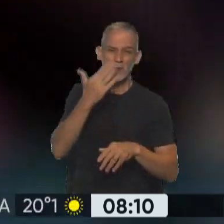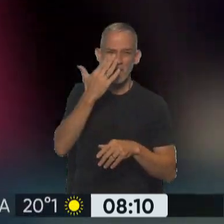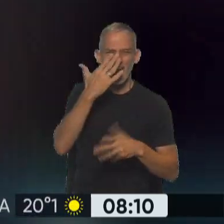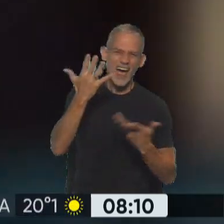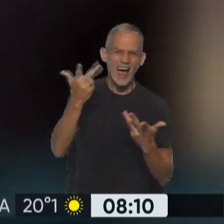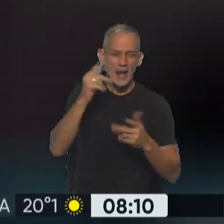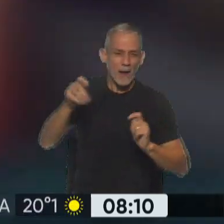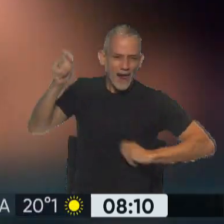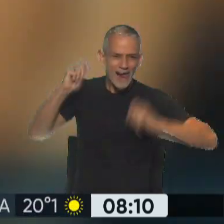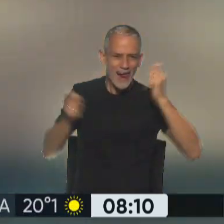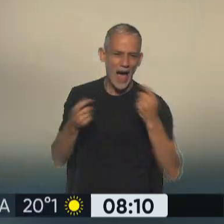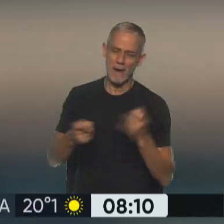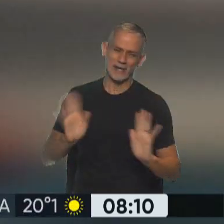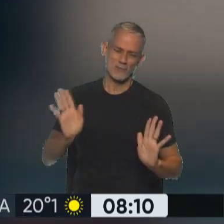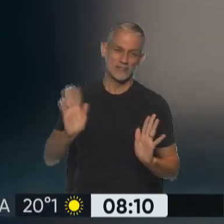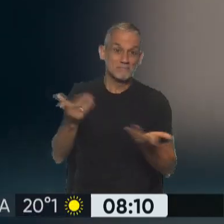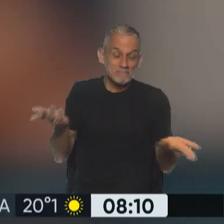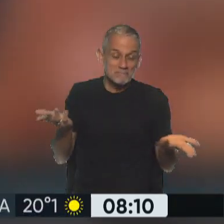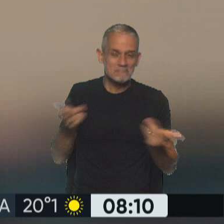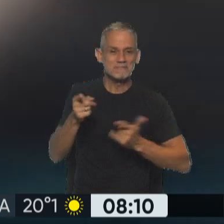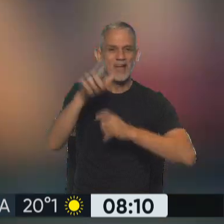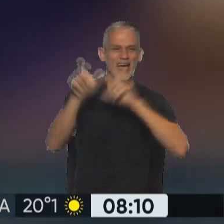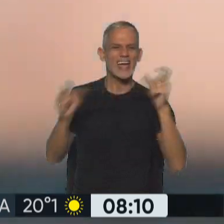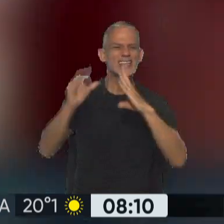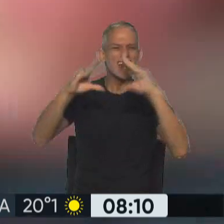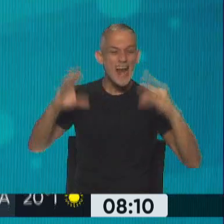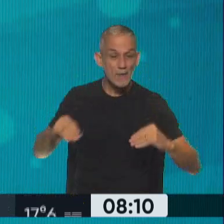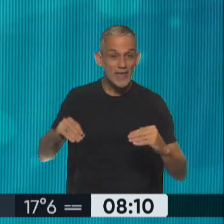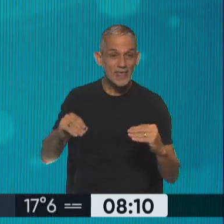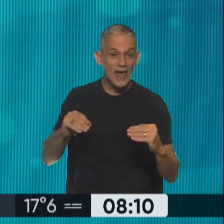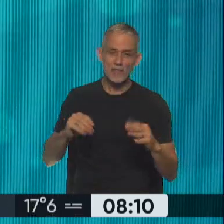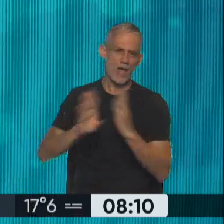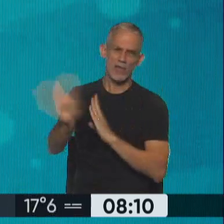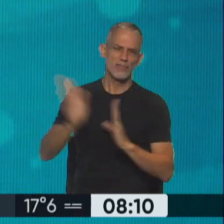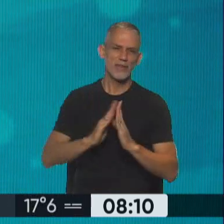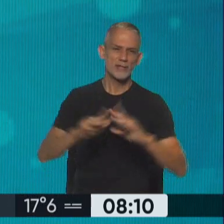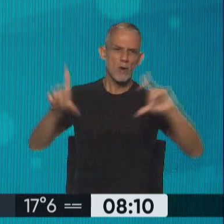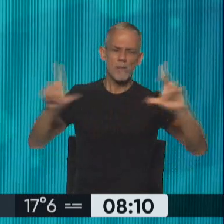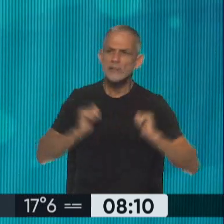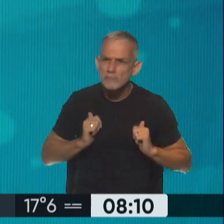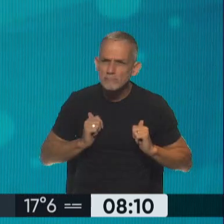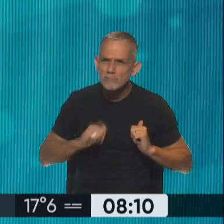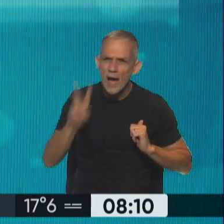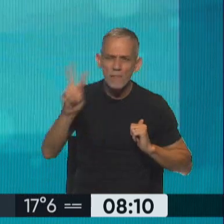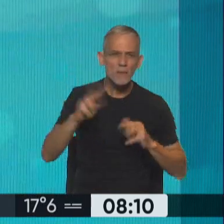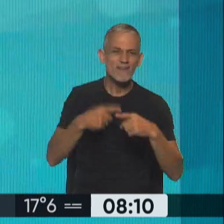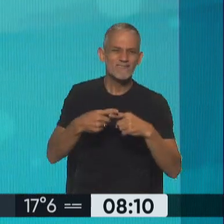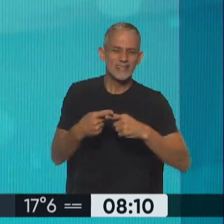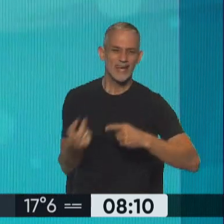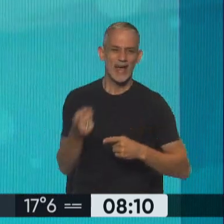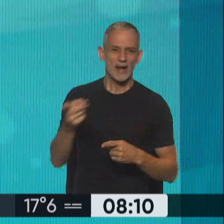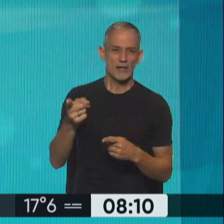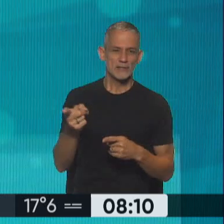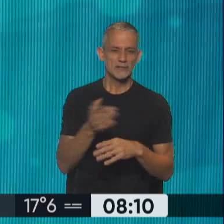Argentina cambió mucho más que eso de hecho hay gente en Navidad que directamente se puso el partido para festejar junto con Lio Messi